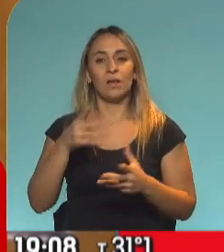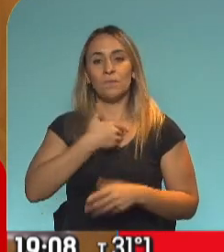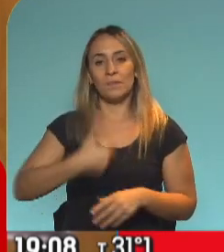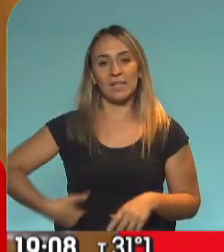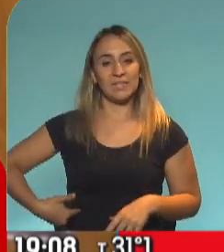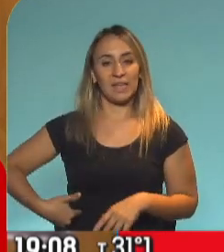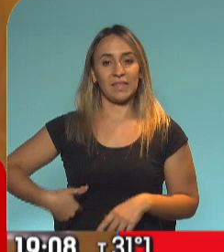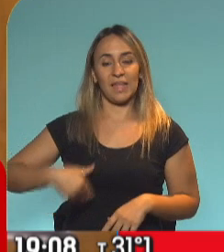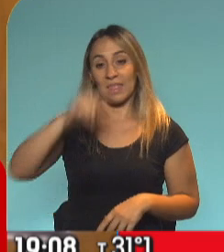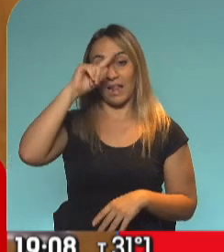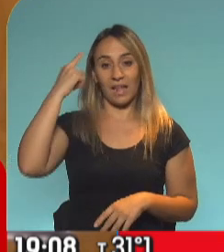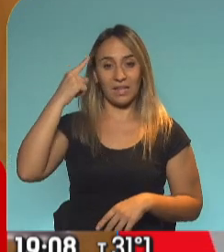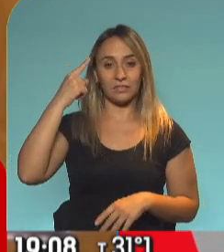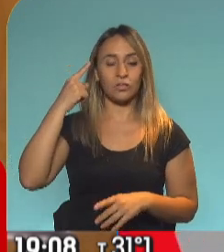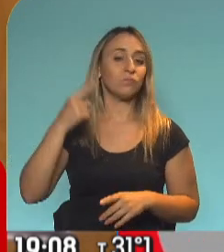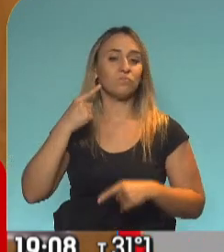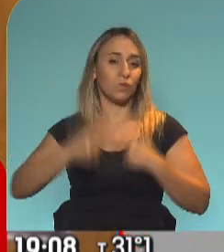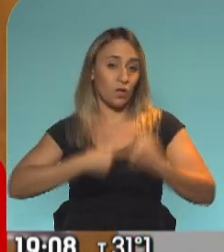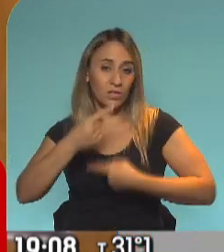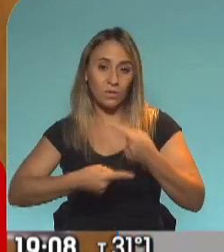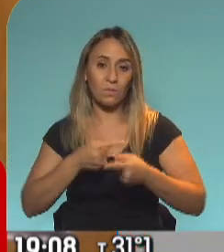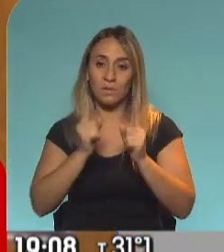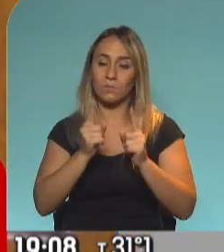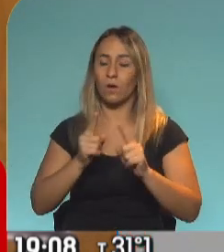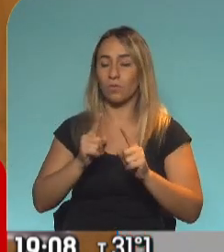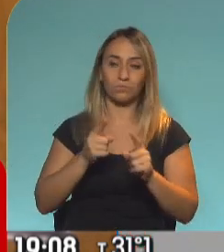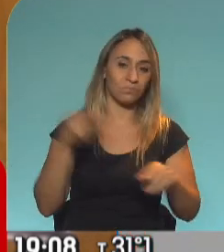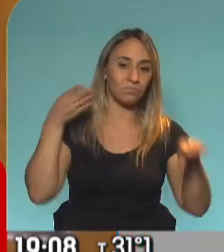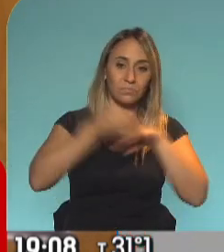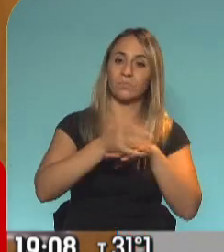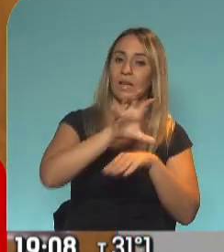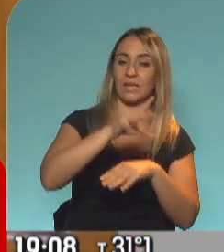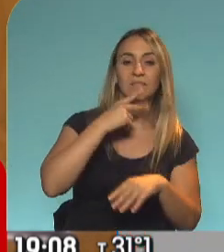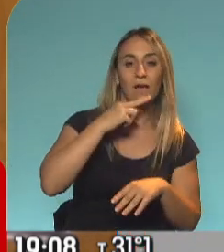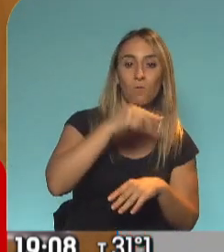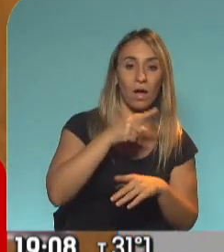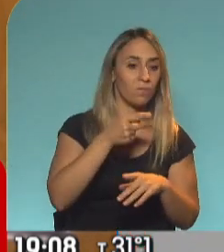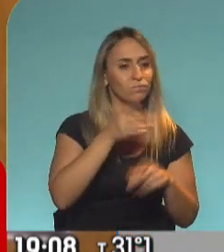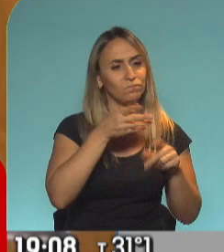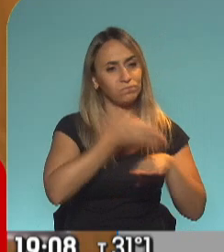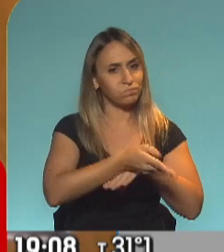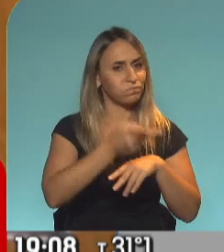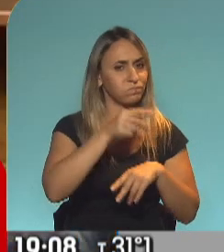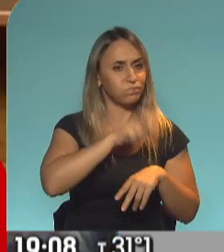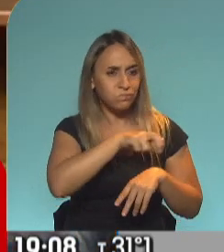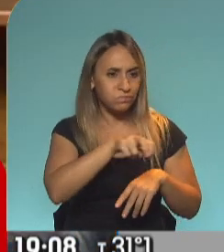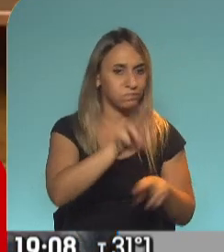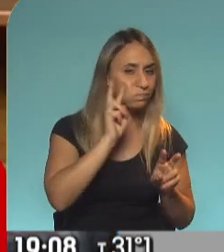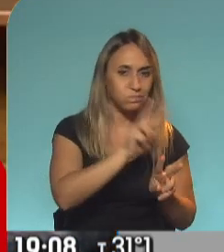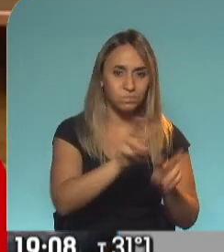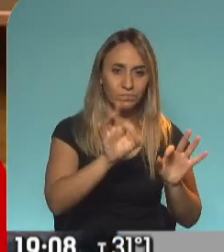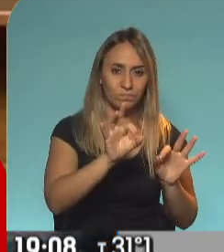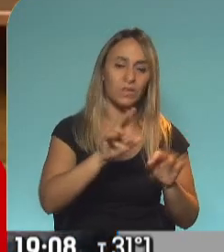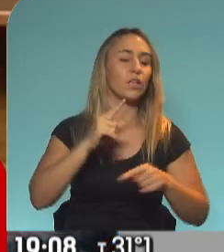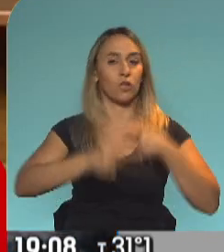que continuará con lo que estaba previsto, la agenda que estaba prevista. Sabemos la visita en Chilecito, en La Rioja, en